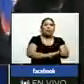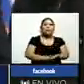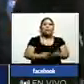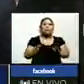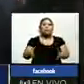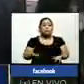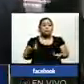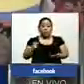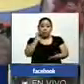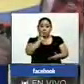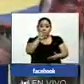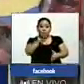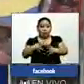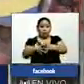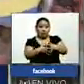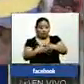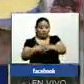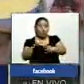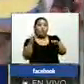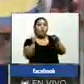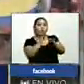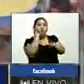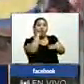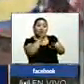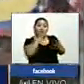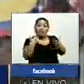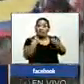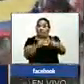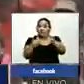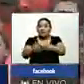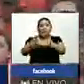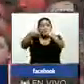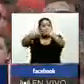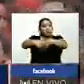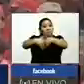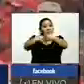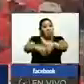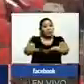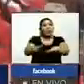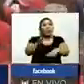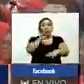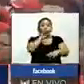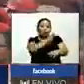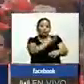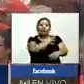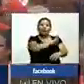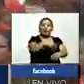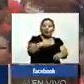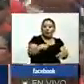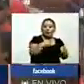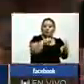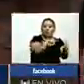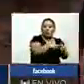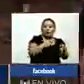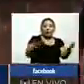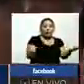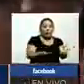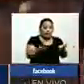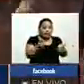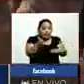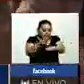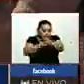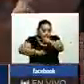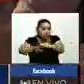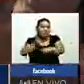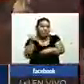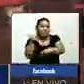El Tesoro estadounidense sanciona además a varias compañías vinculadas al empresario y sus socios y con los que habría realizado las